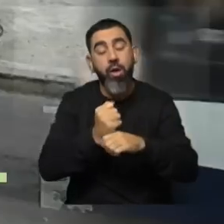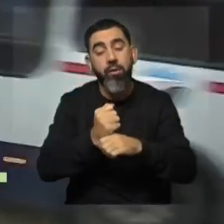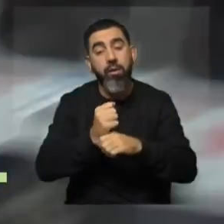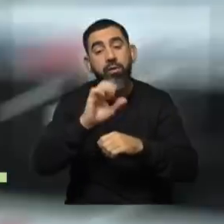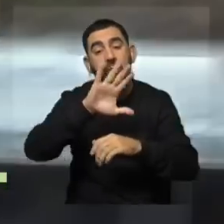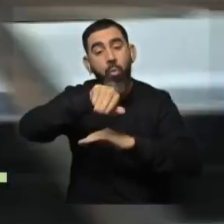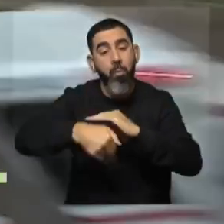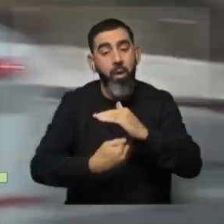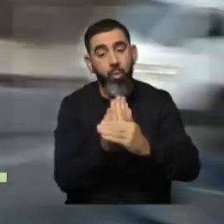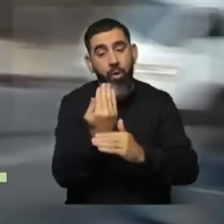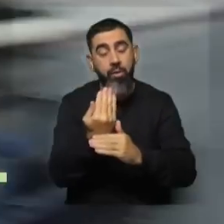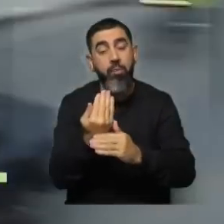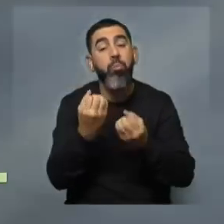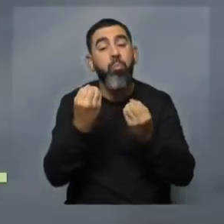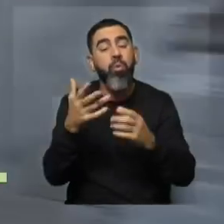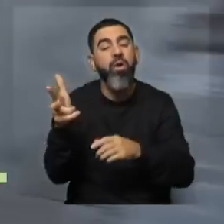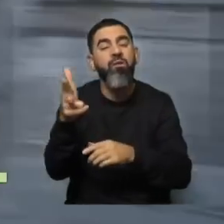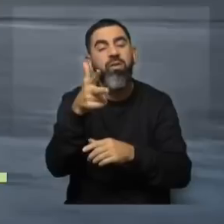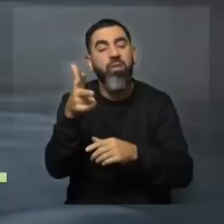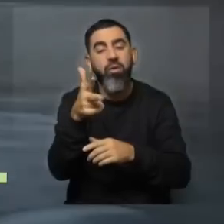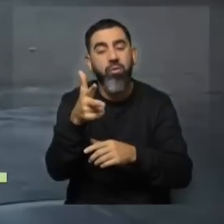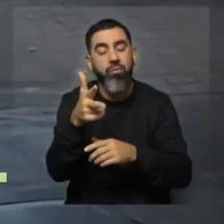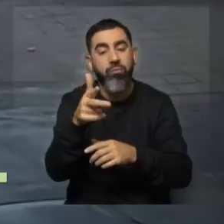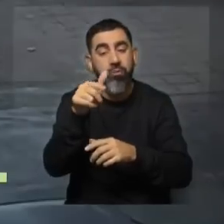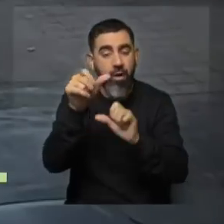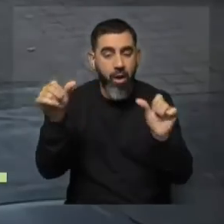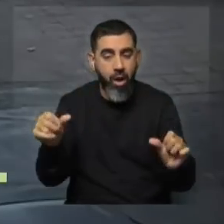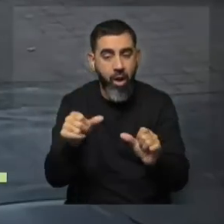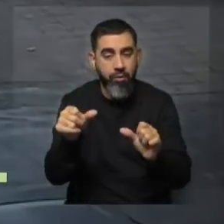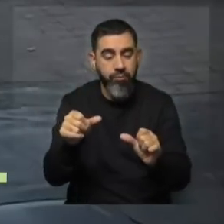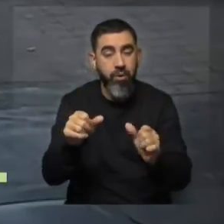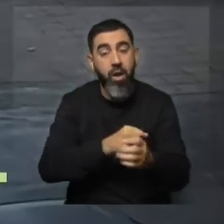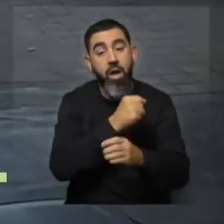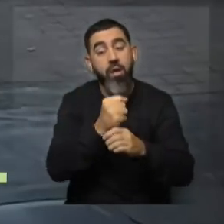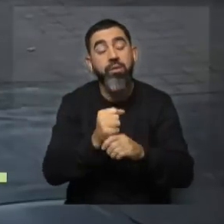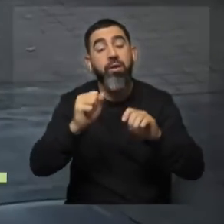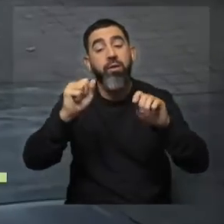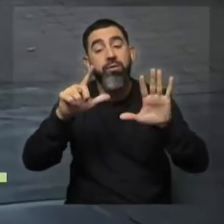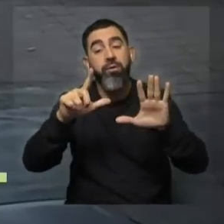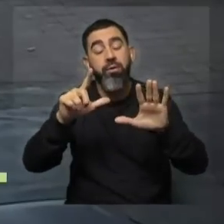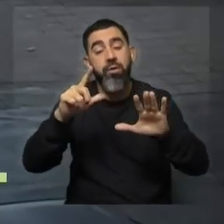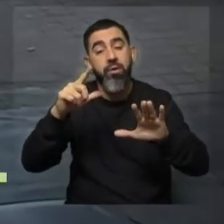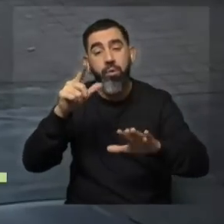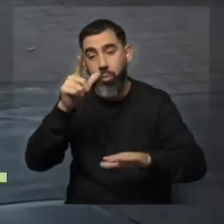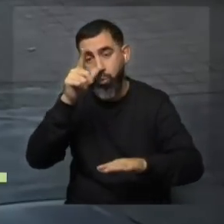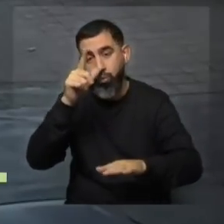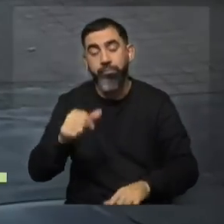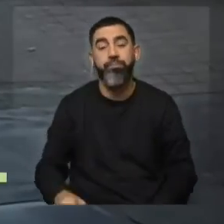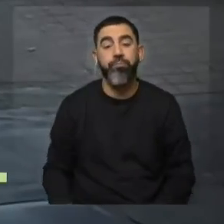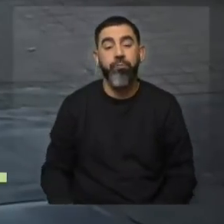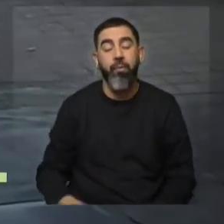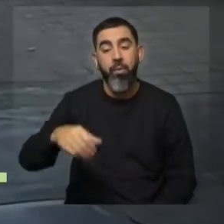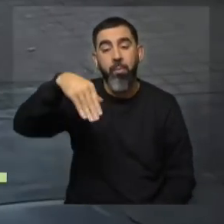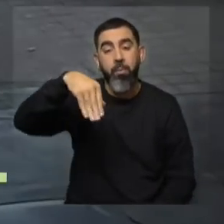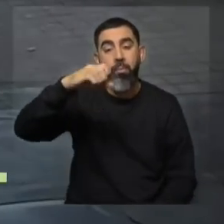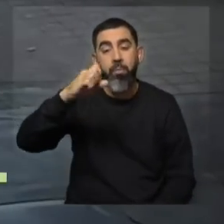5 de la mañana y estos por tareas de filmación que se van a desarrollar hasta el 7 de julio Ana